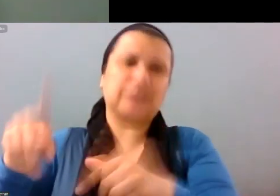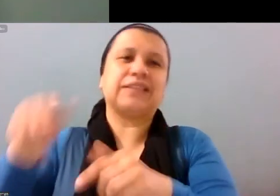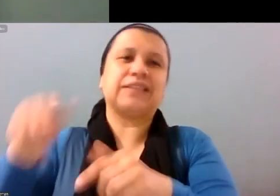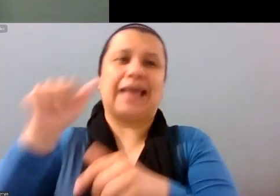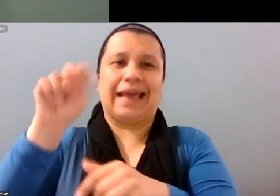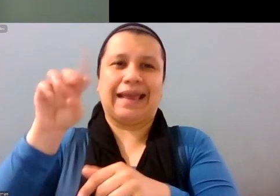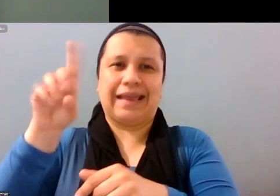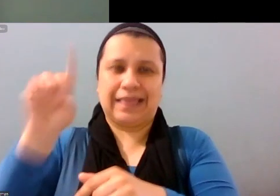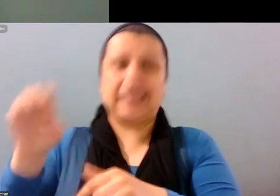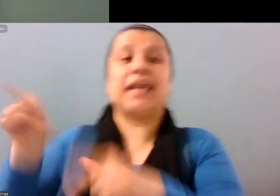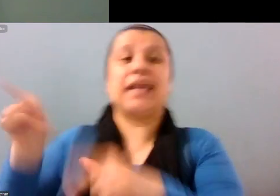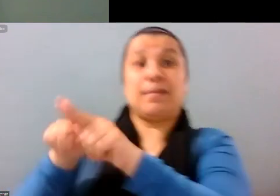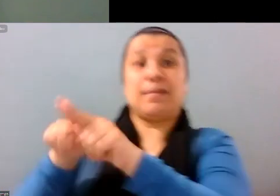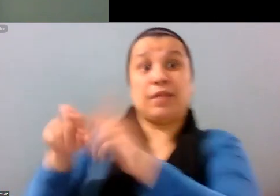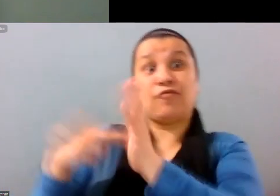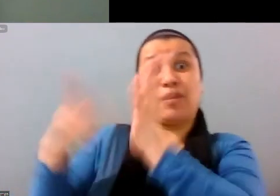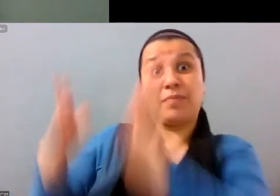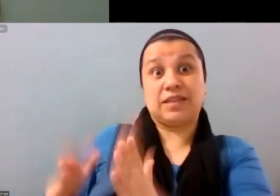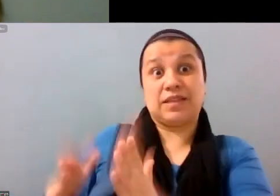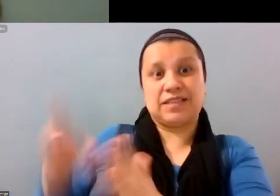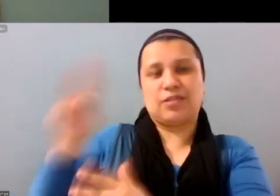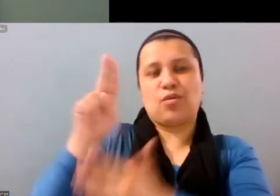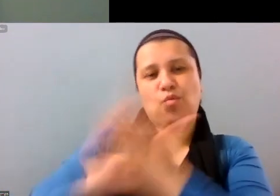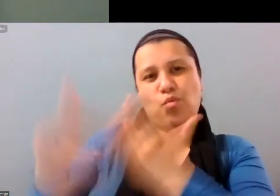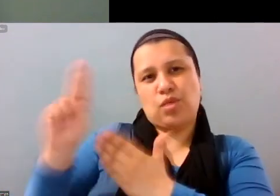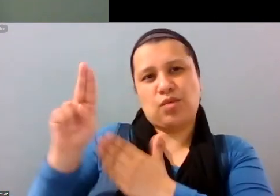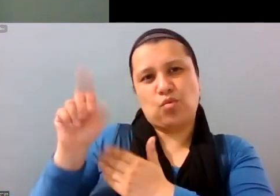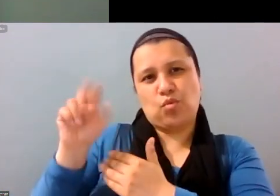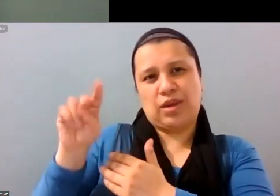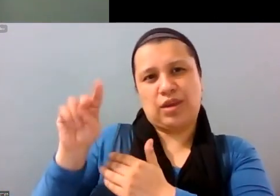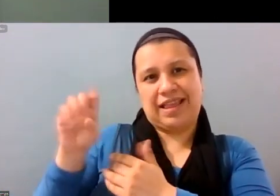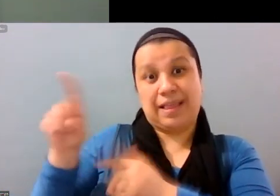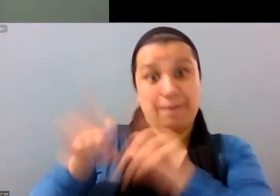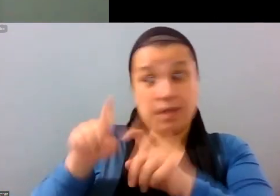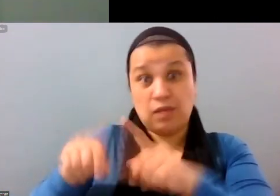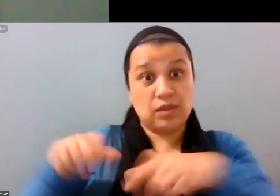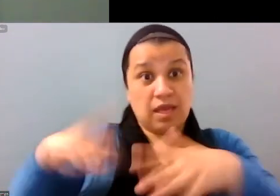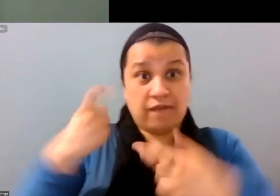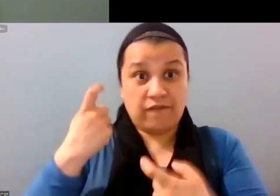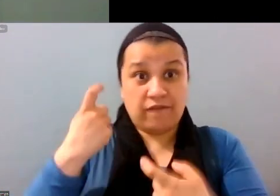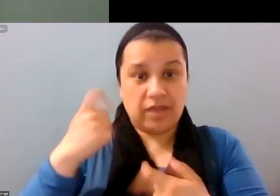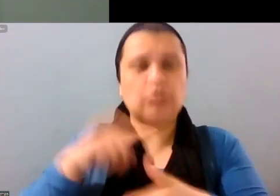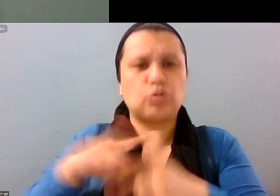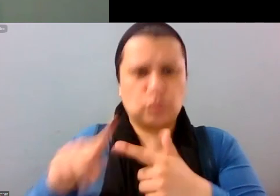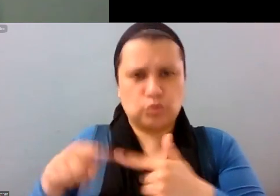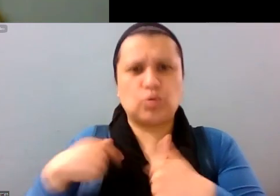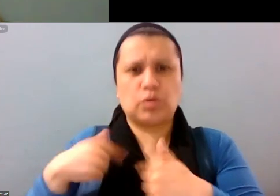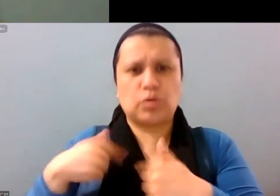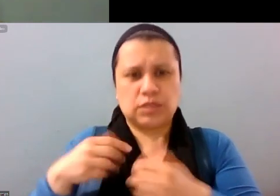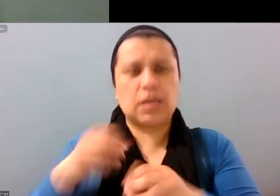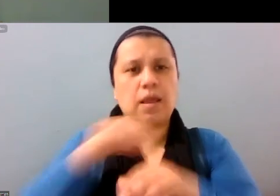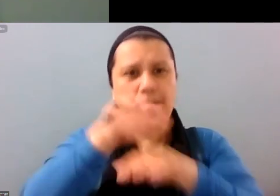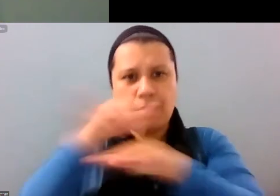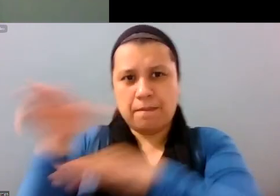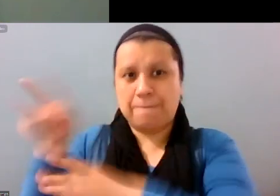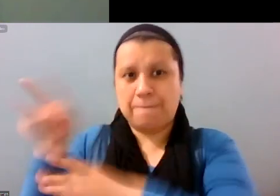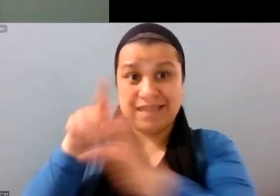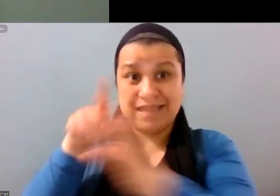personas representantes de la UNED las preguntas que no fueron atendidas se van a enviar a los participantes para una atención